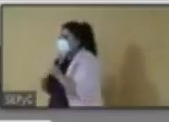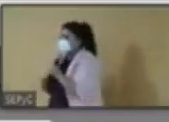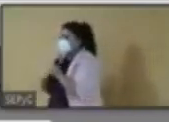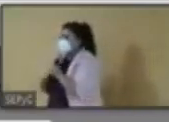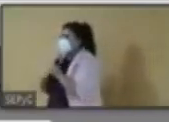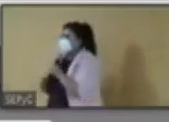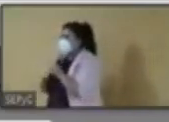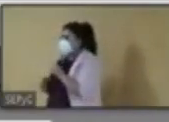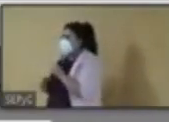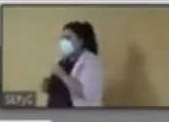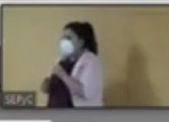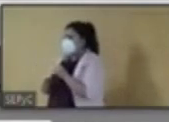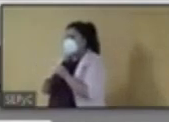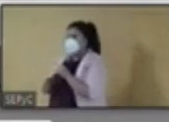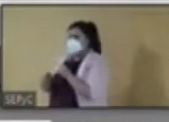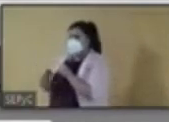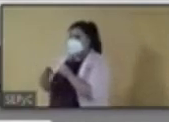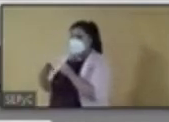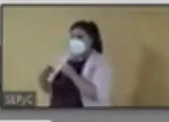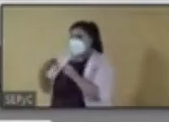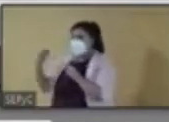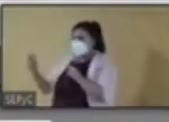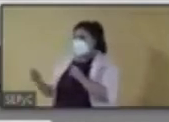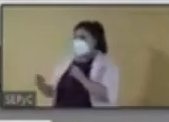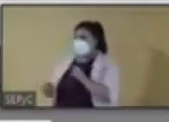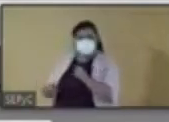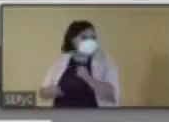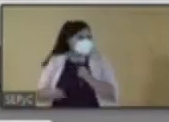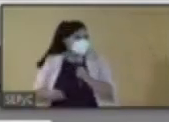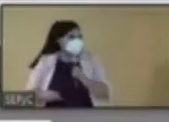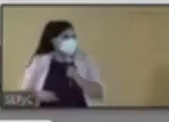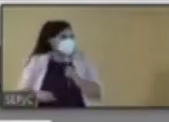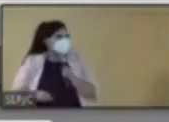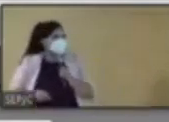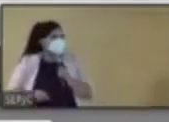Secretaría de Transparencia y Rendición de Cuentas para quienes directamente lo entreguen allá.